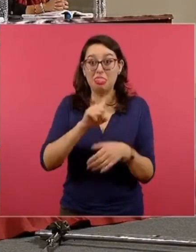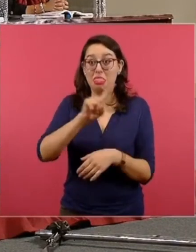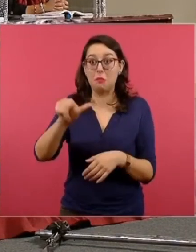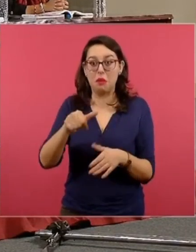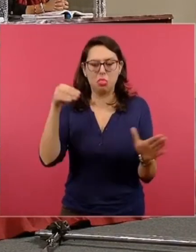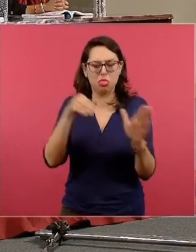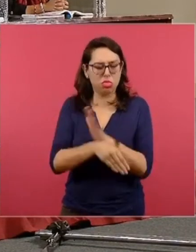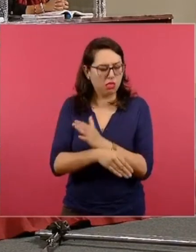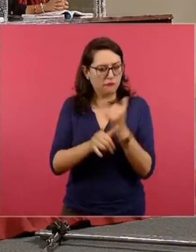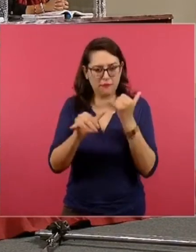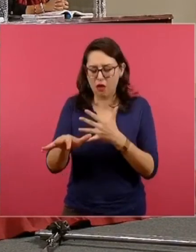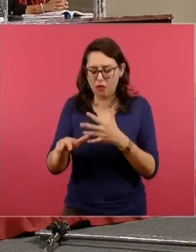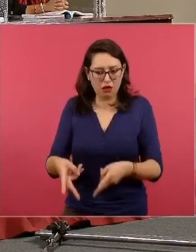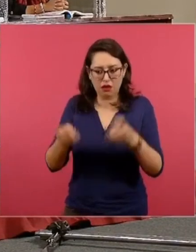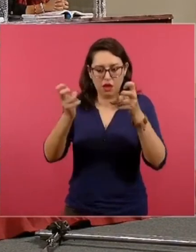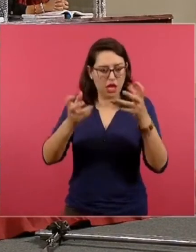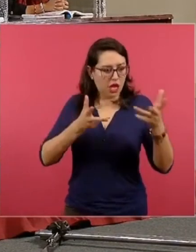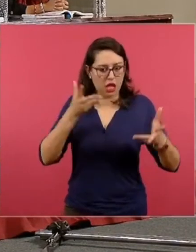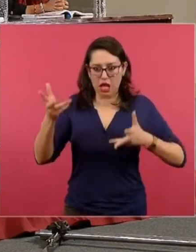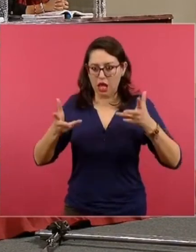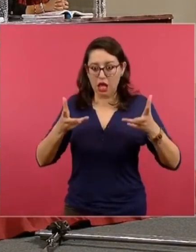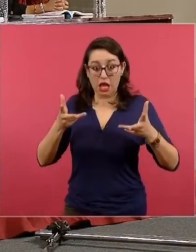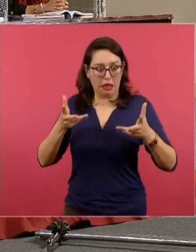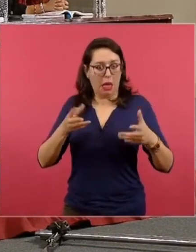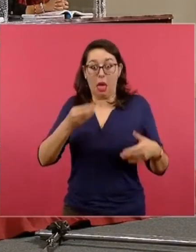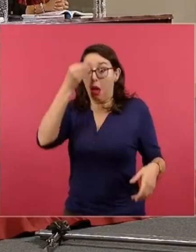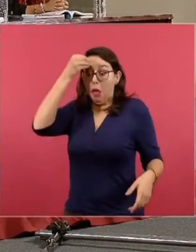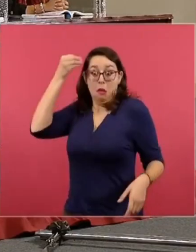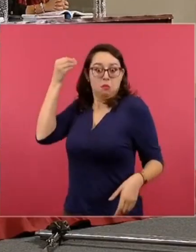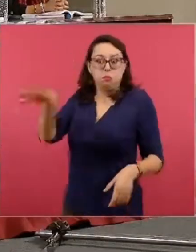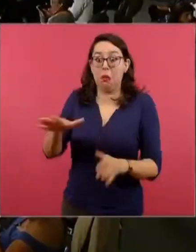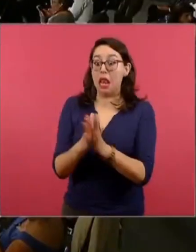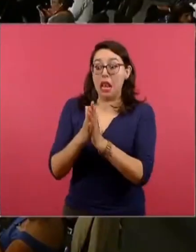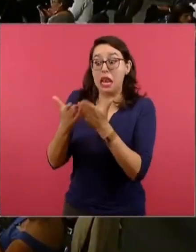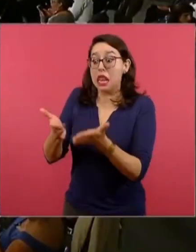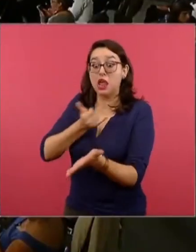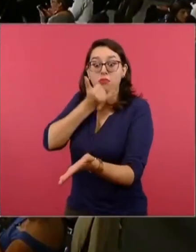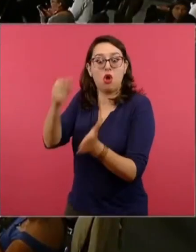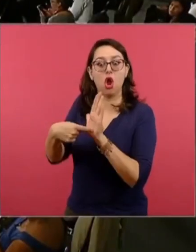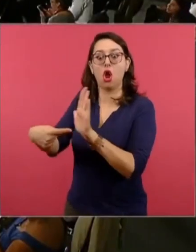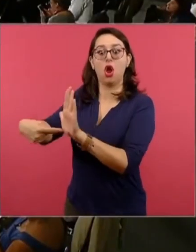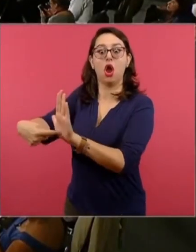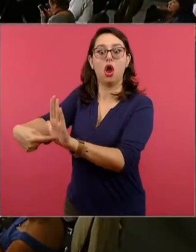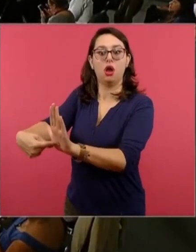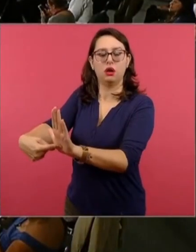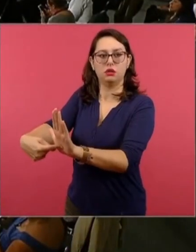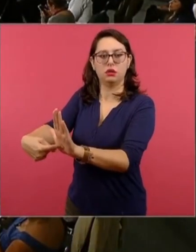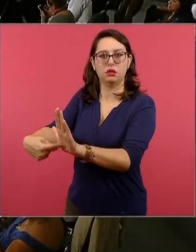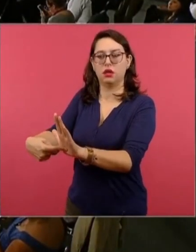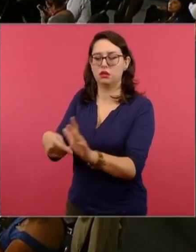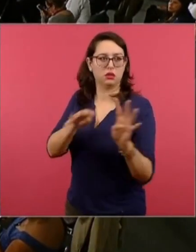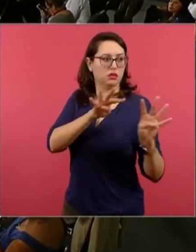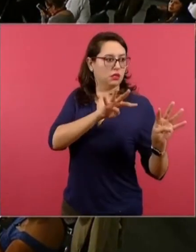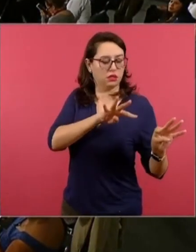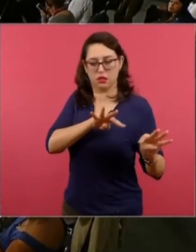acabó? En que tuvieron que despedir a Choaifet, ¿no? Y que se acabó todos